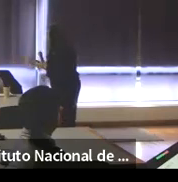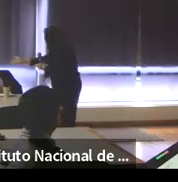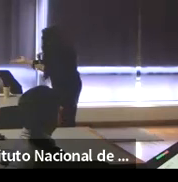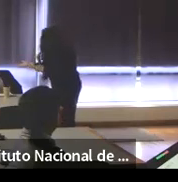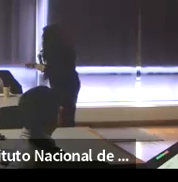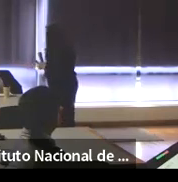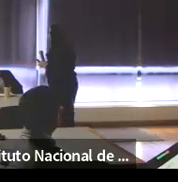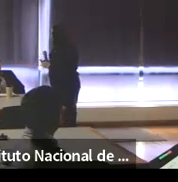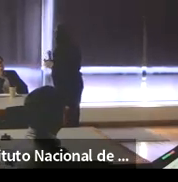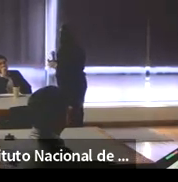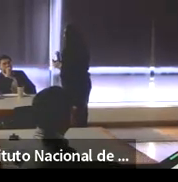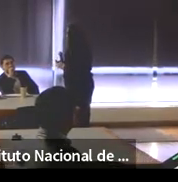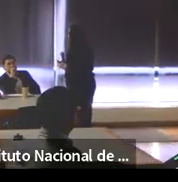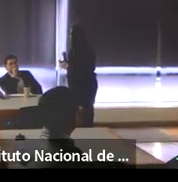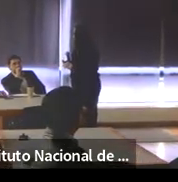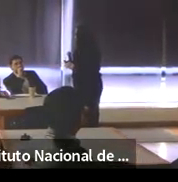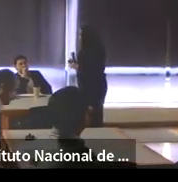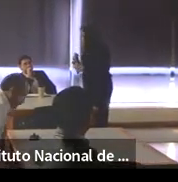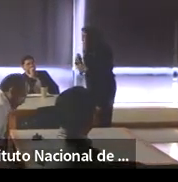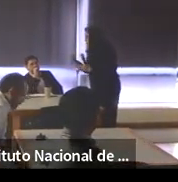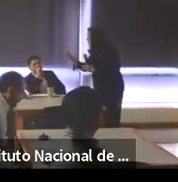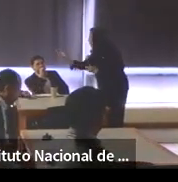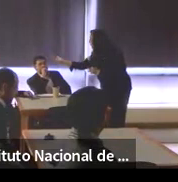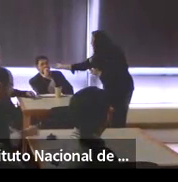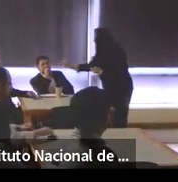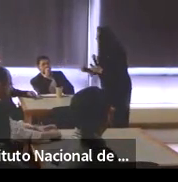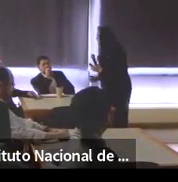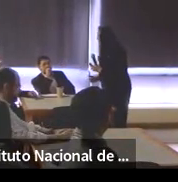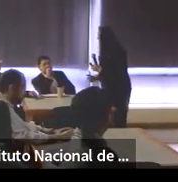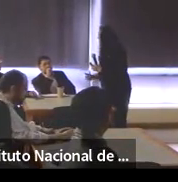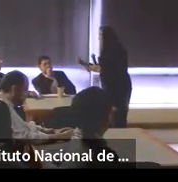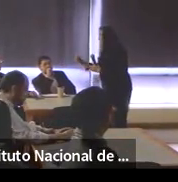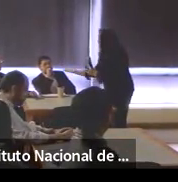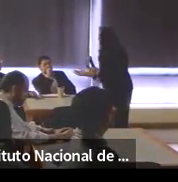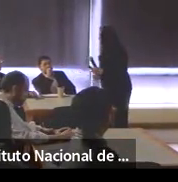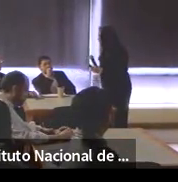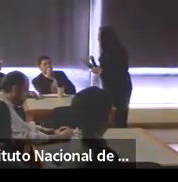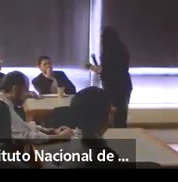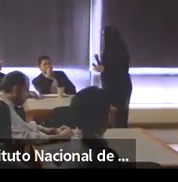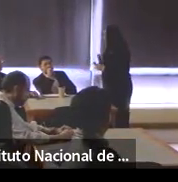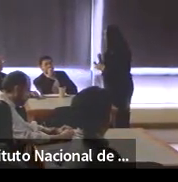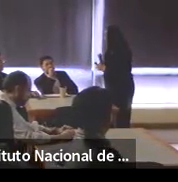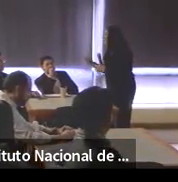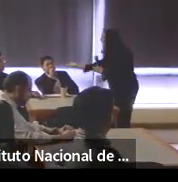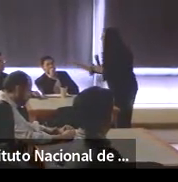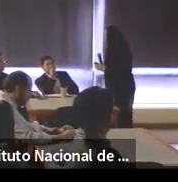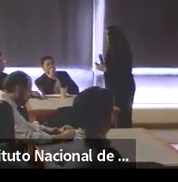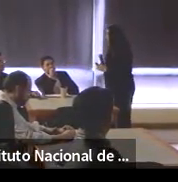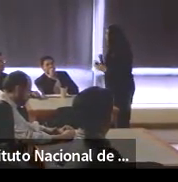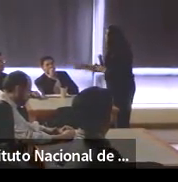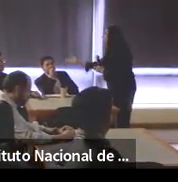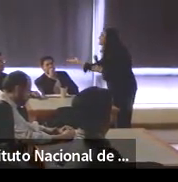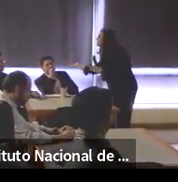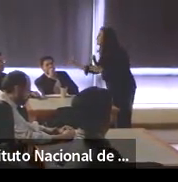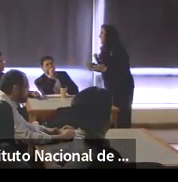peleen siéntense a dialogar y cuando yo tengo un conflicto con usted pues no lo soluciono no soy capaz